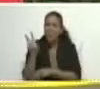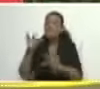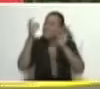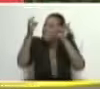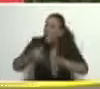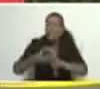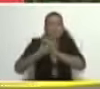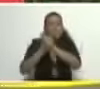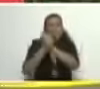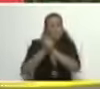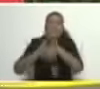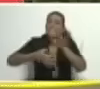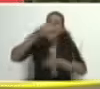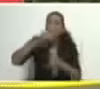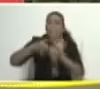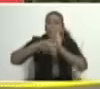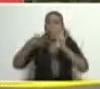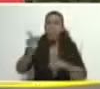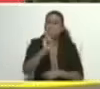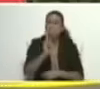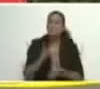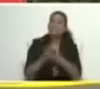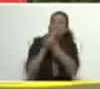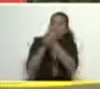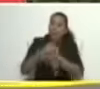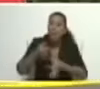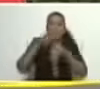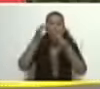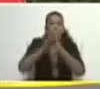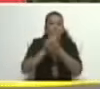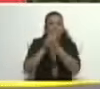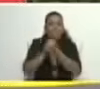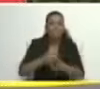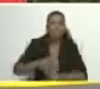Estaremos en solidaridad siempre con el pueblo de Venezuela.